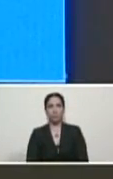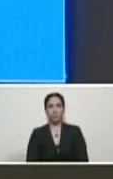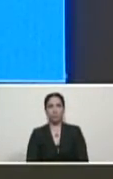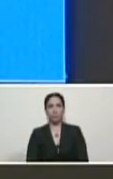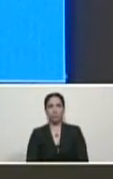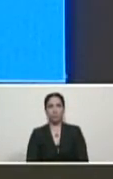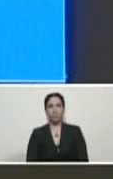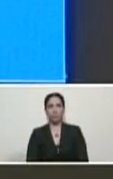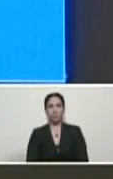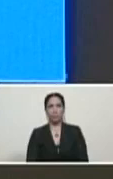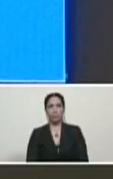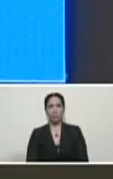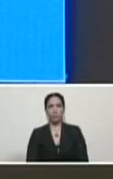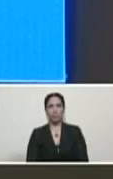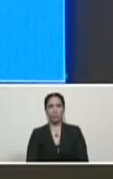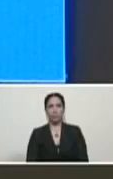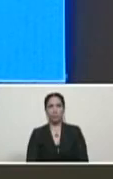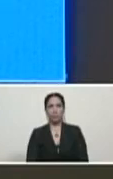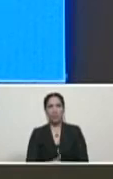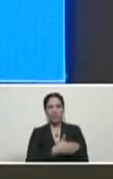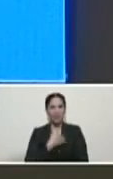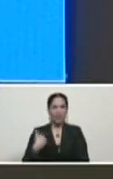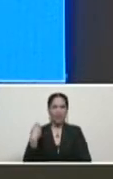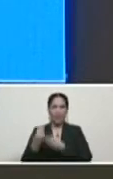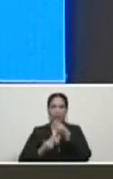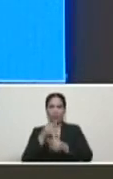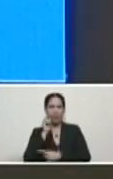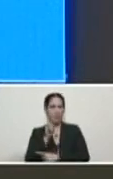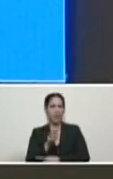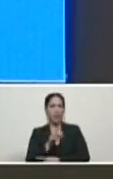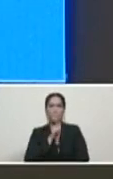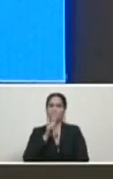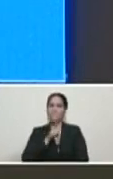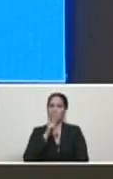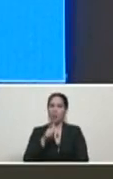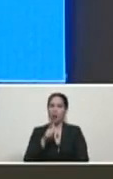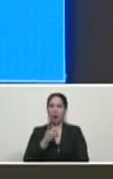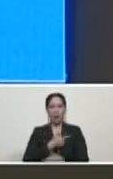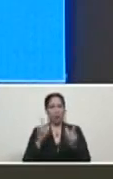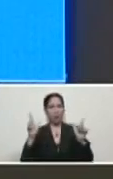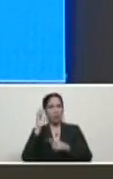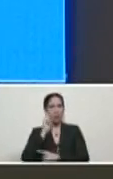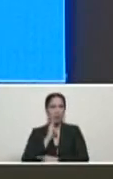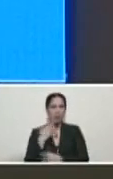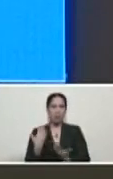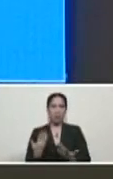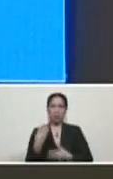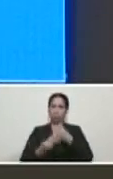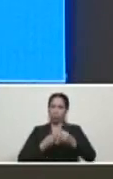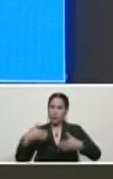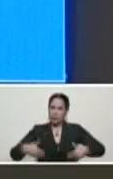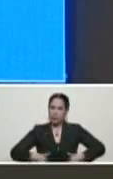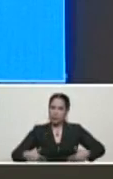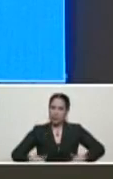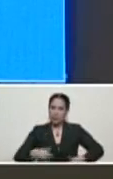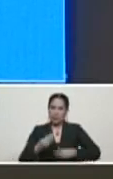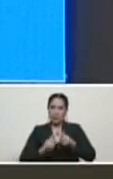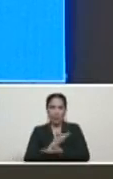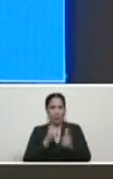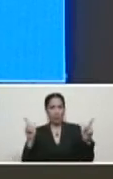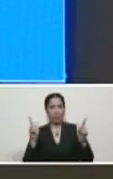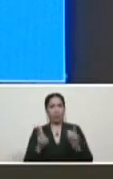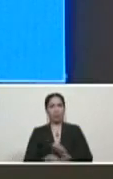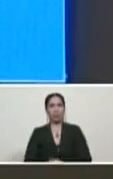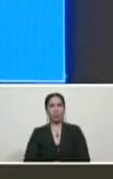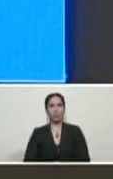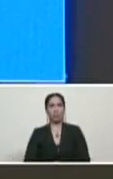tratando de desfigurar la monumental obra republicana, libertaria,